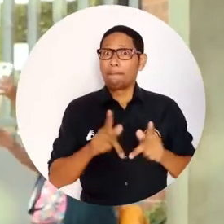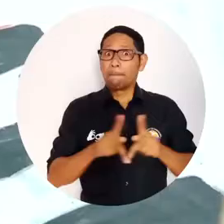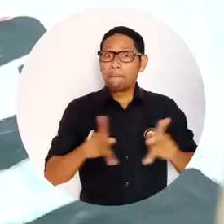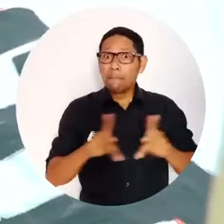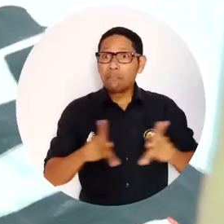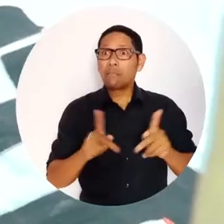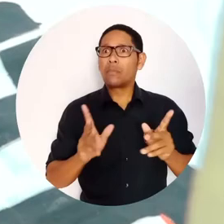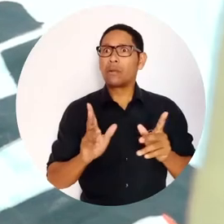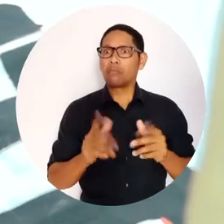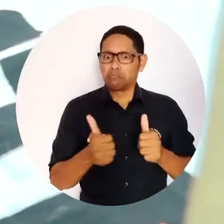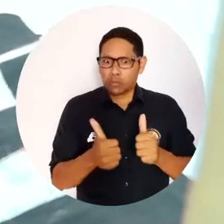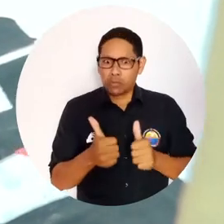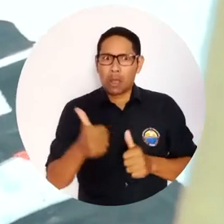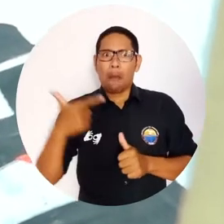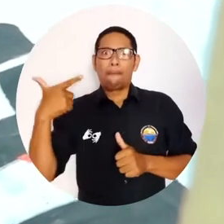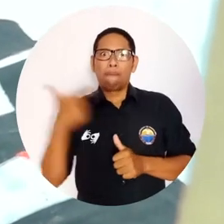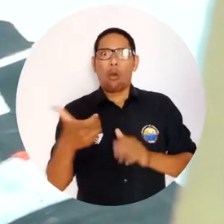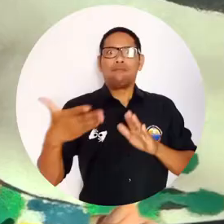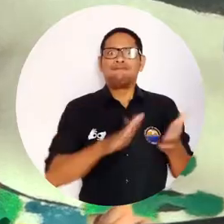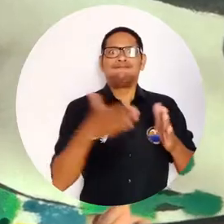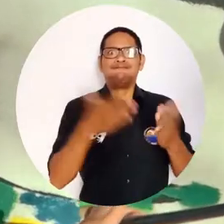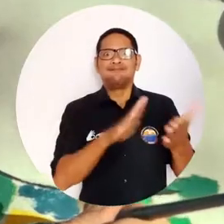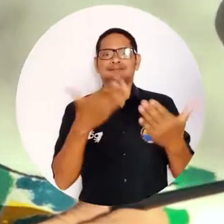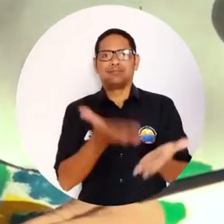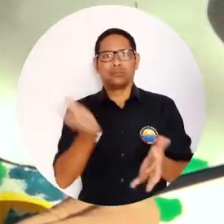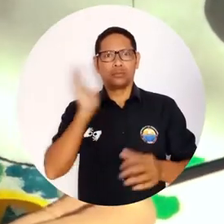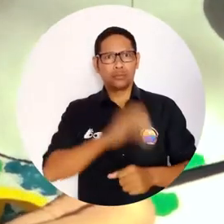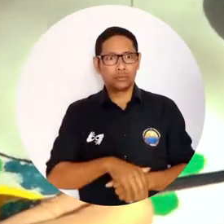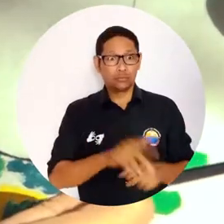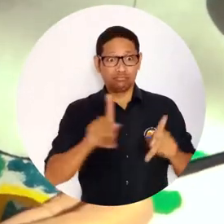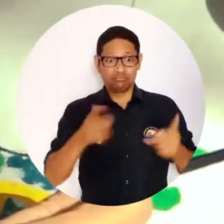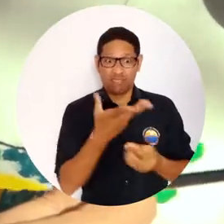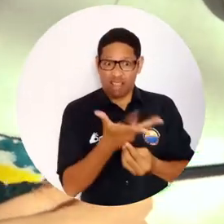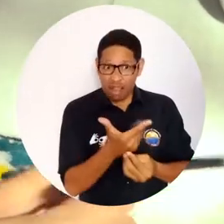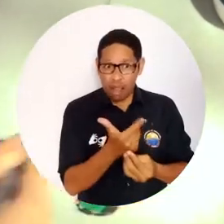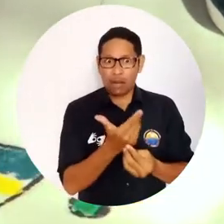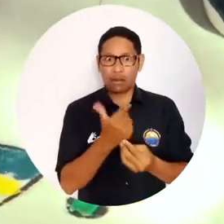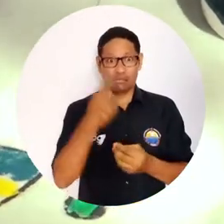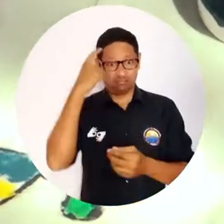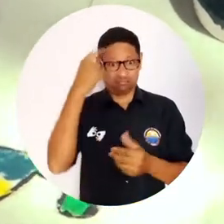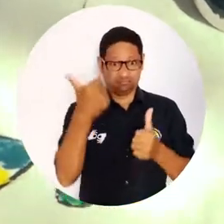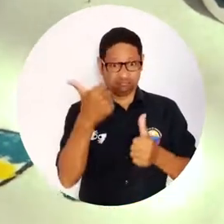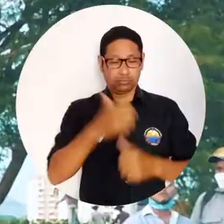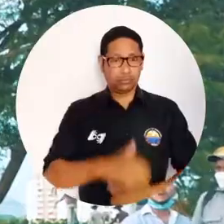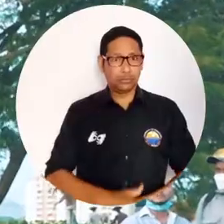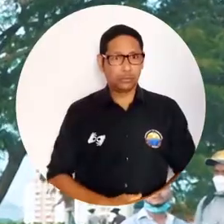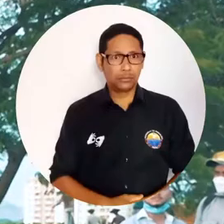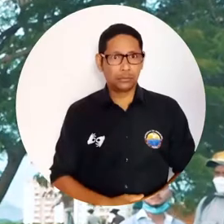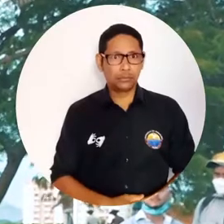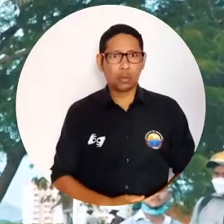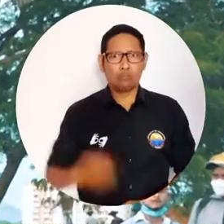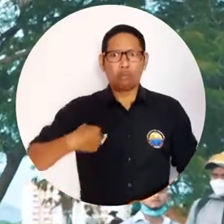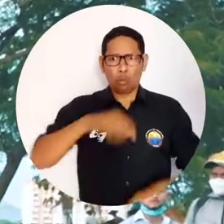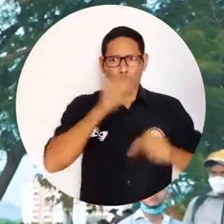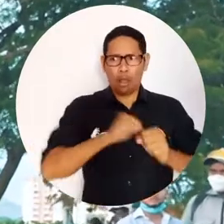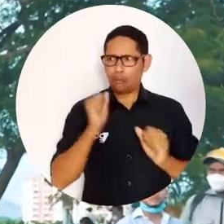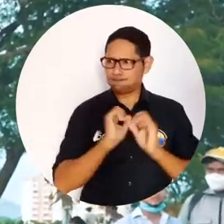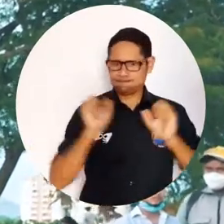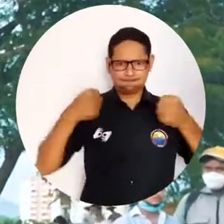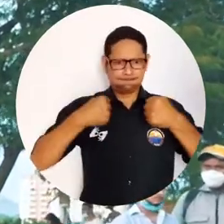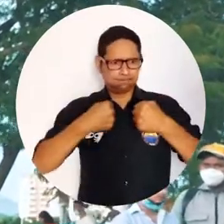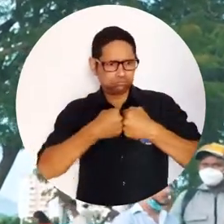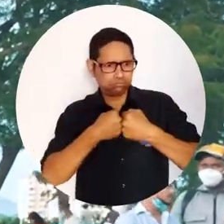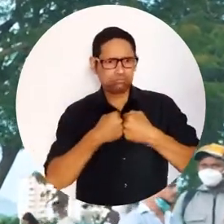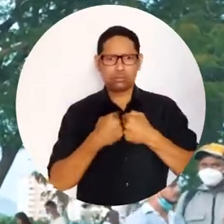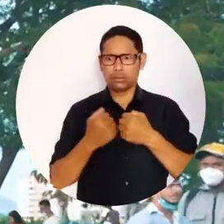asesinando a ciudadanías que tienen un gran potencial artístico, un gran potencial intelectual. Podemos armonizar el derecho a la movilización